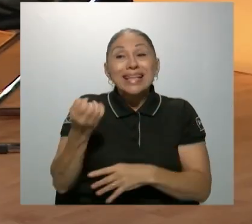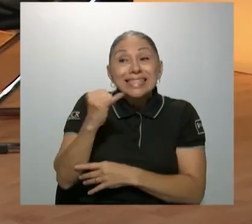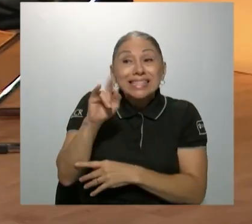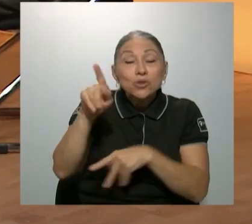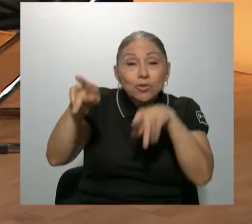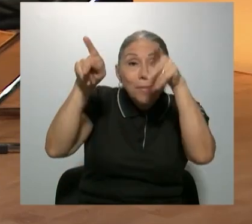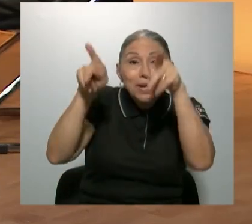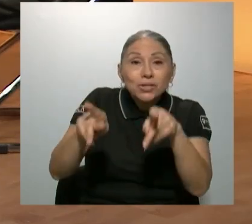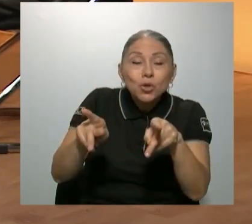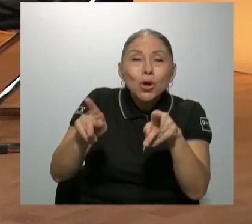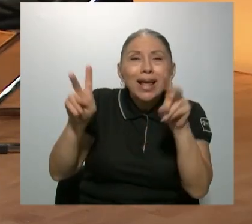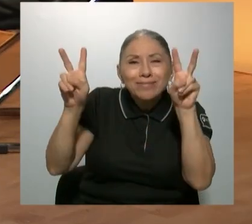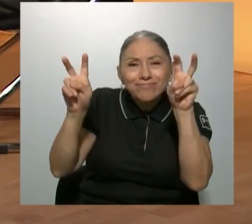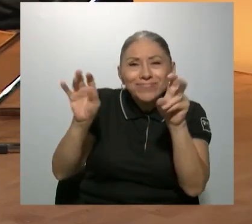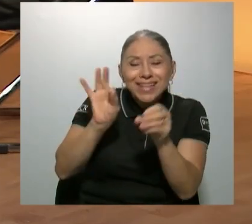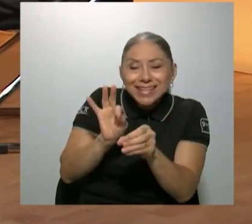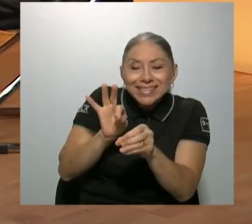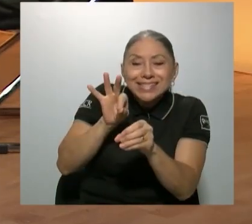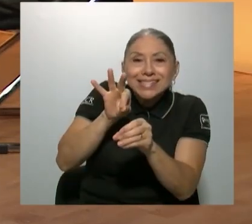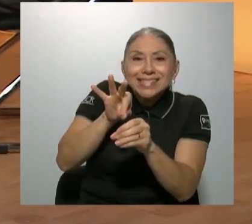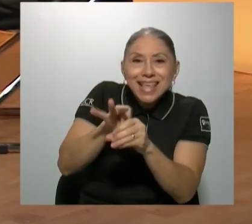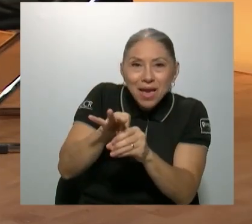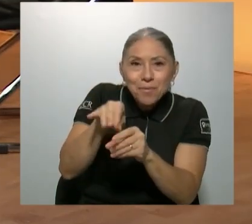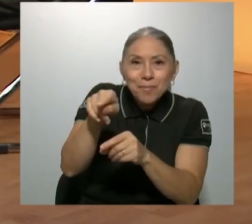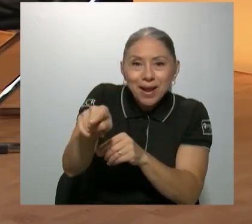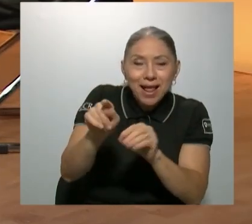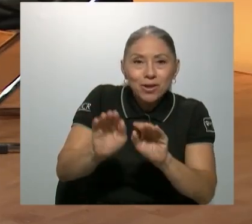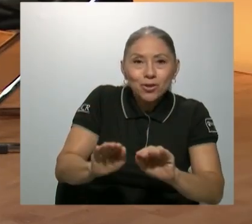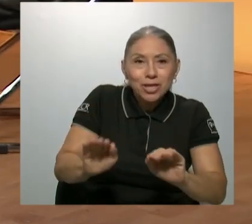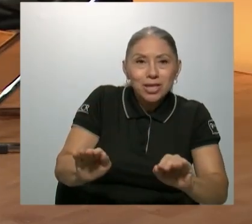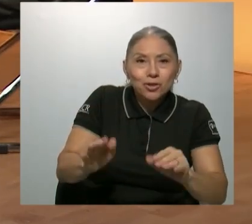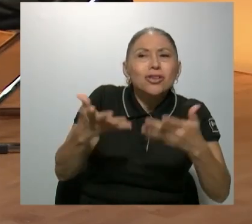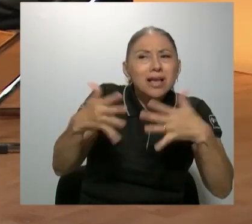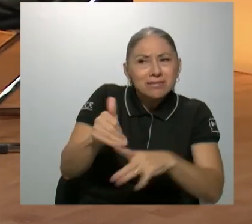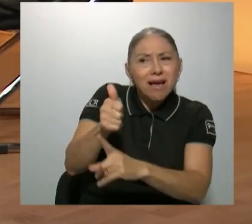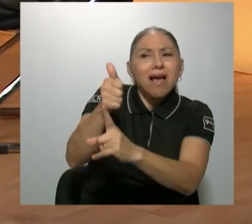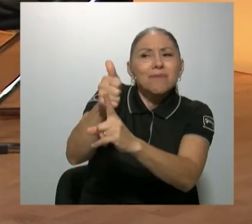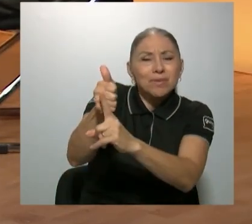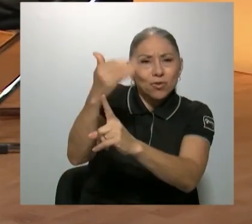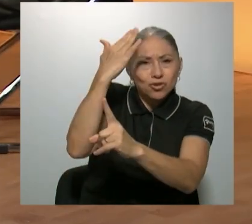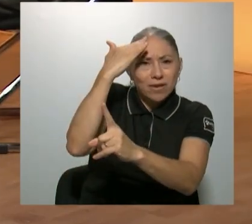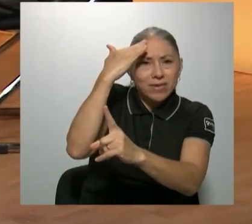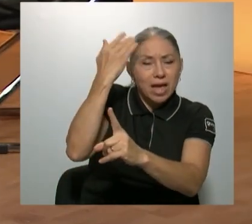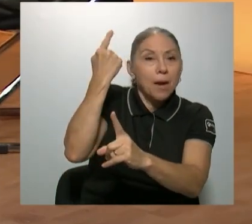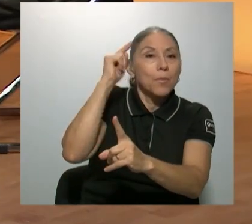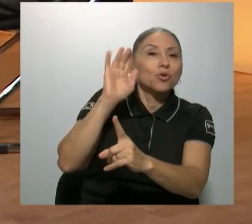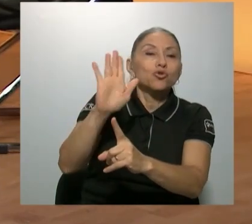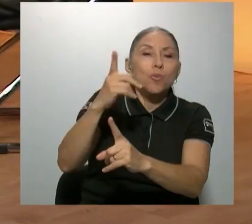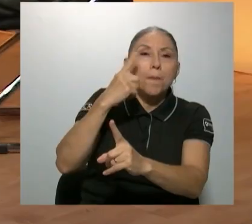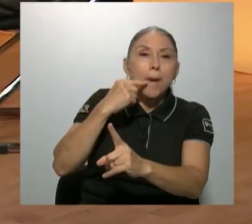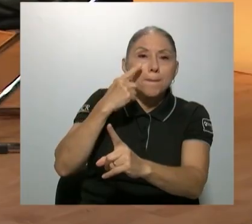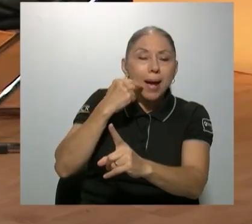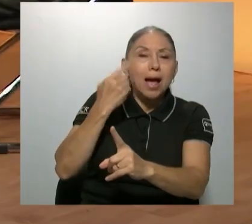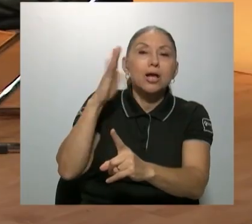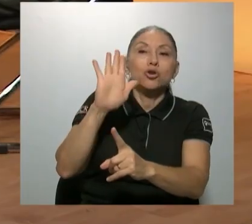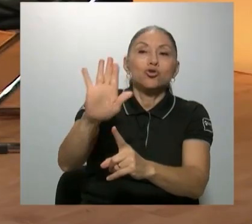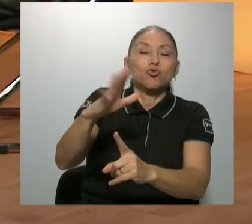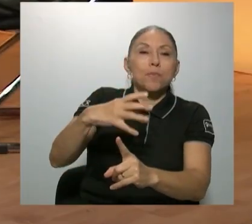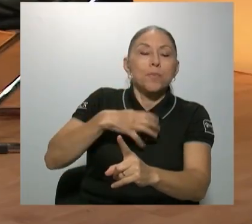lo sabía él por su papá, lo sabía él por su experiencia, lo sabía, como decía don Álvaro, por los